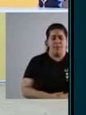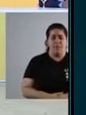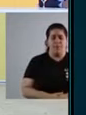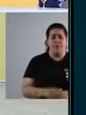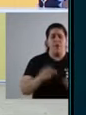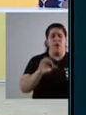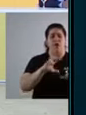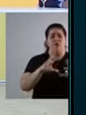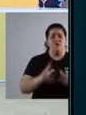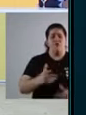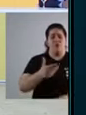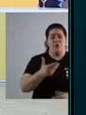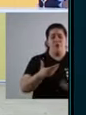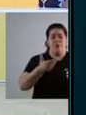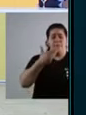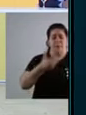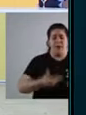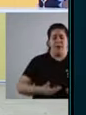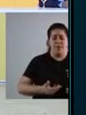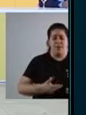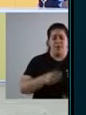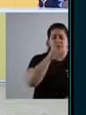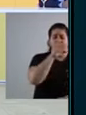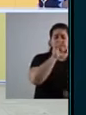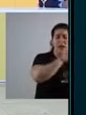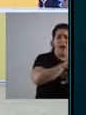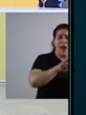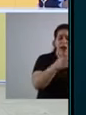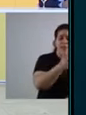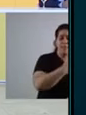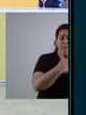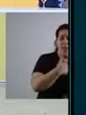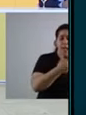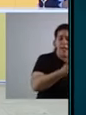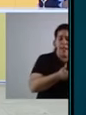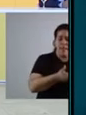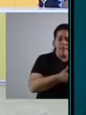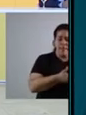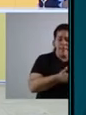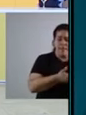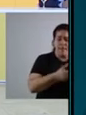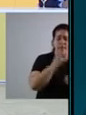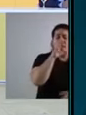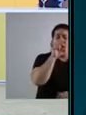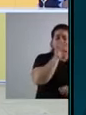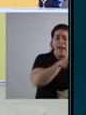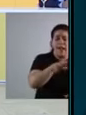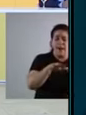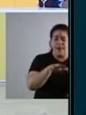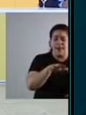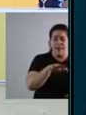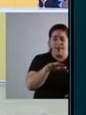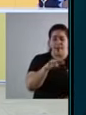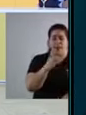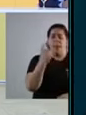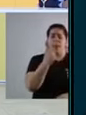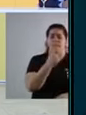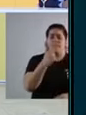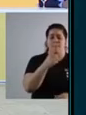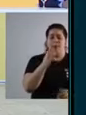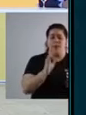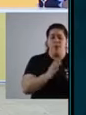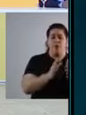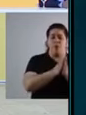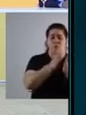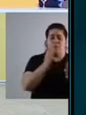forma presencial comienzan los jardines maternales, el nivel inicial, el primer ciclo de la primaria, es